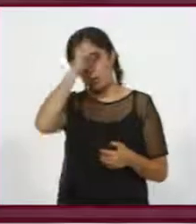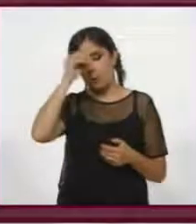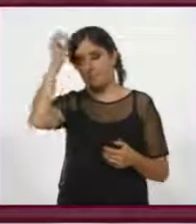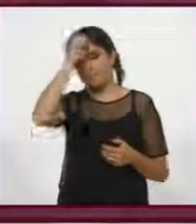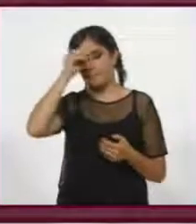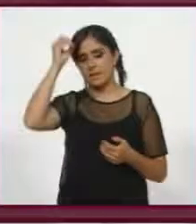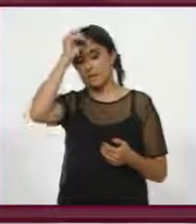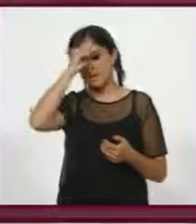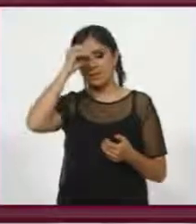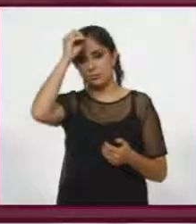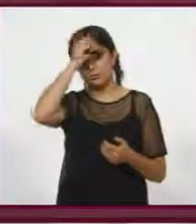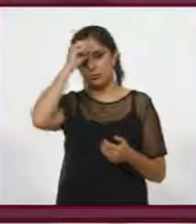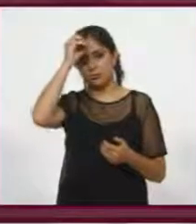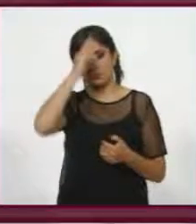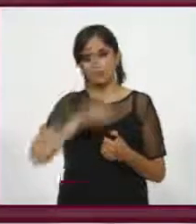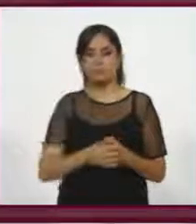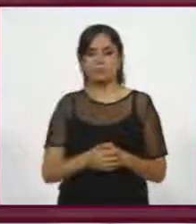opinión